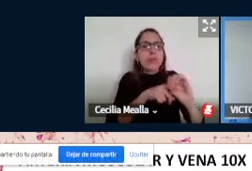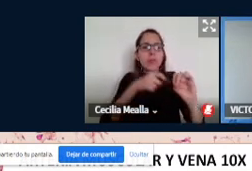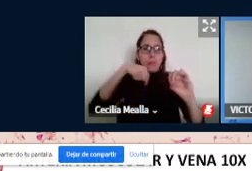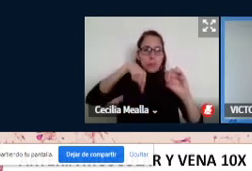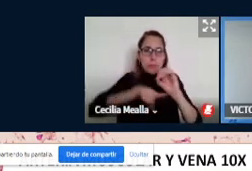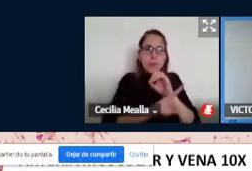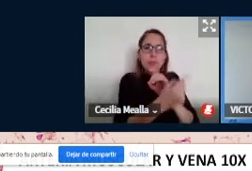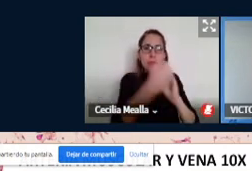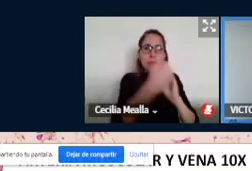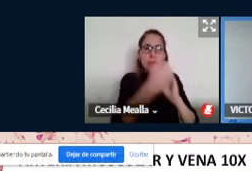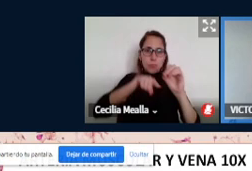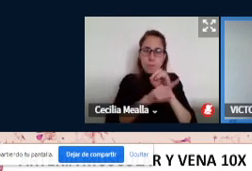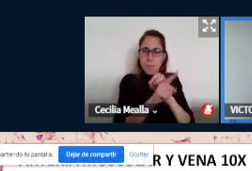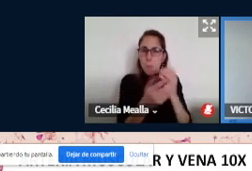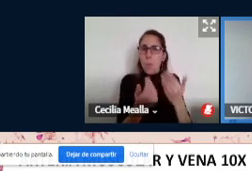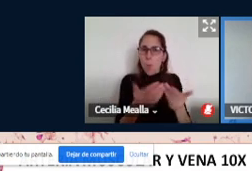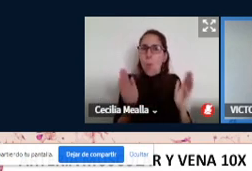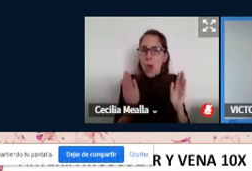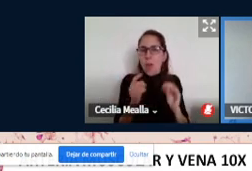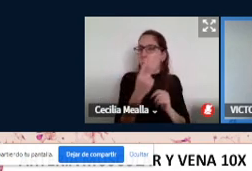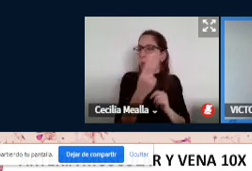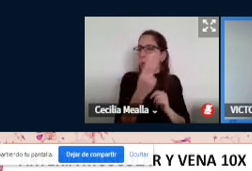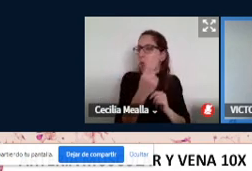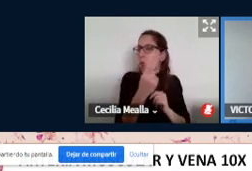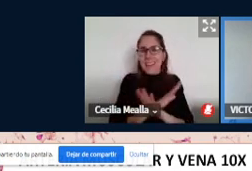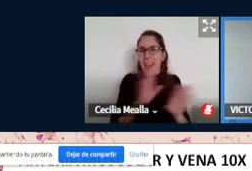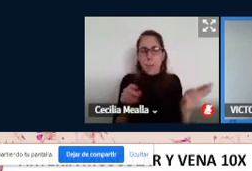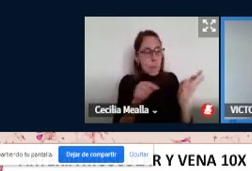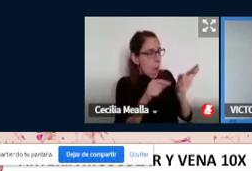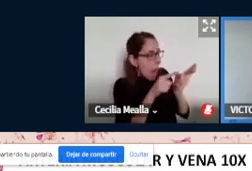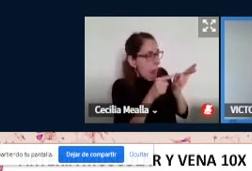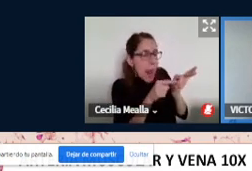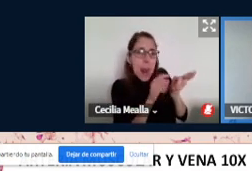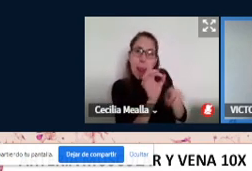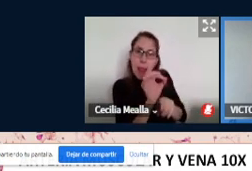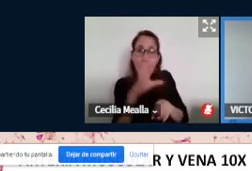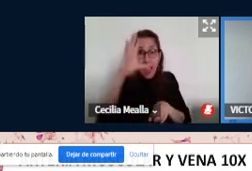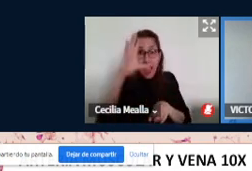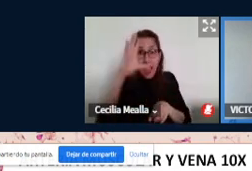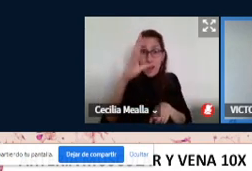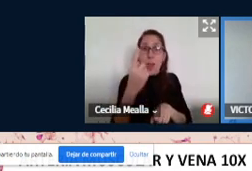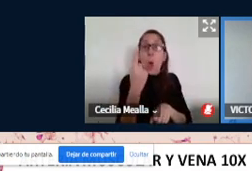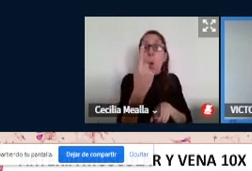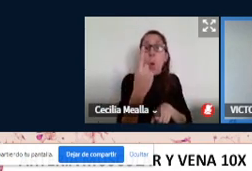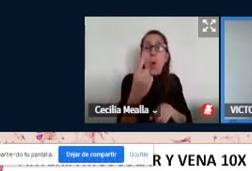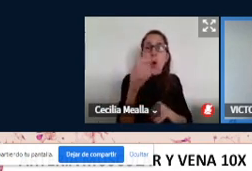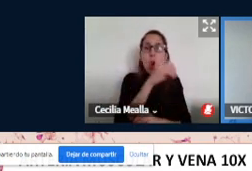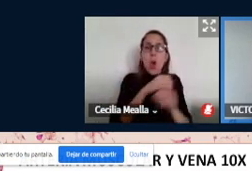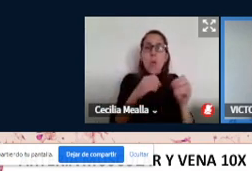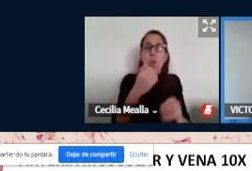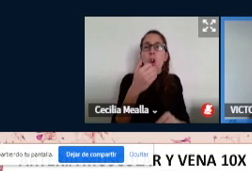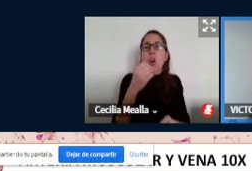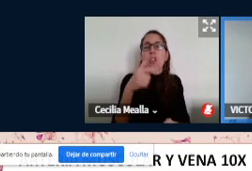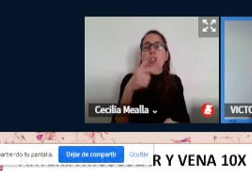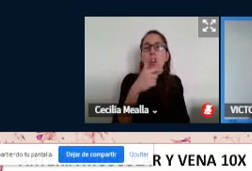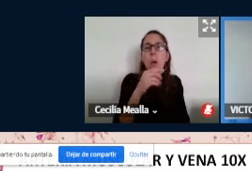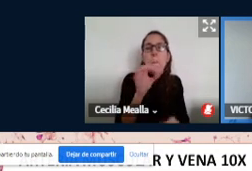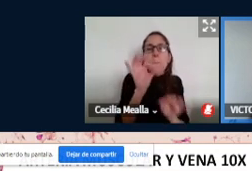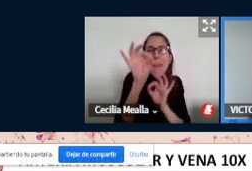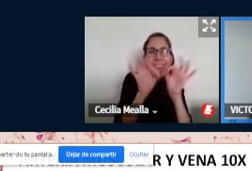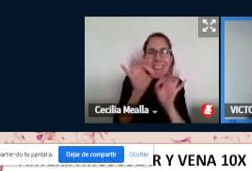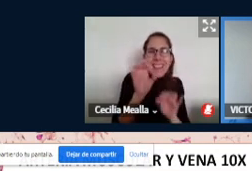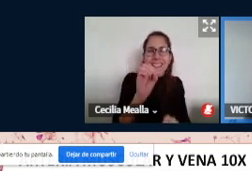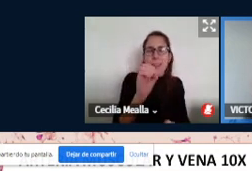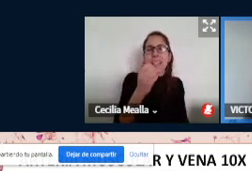cual. Solamente un glóbulo rojo, 1 o 2, acuérdense que un glóbulo rojo medía 6 micras, o sea que es algo muy